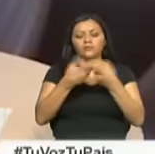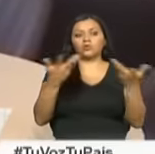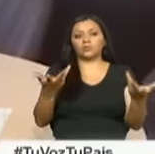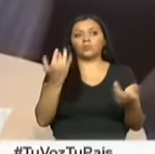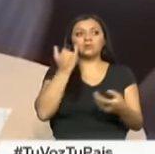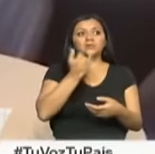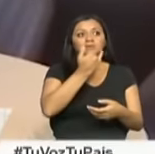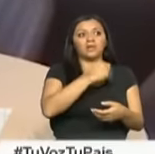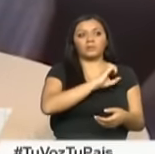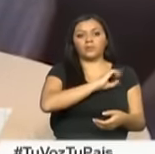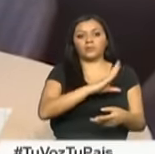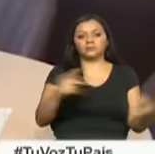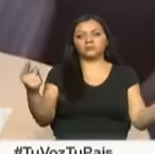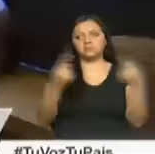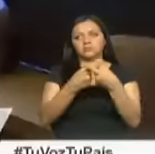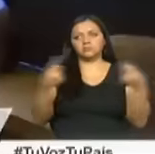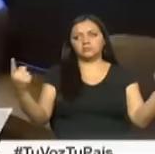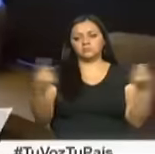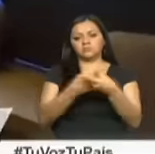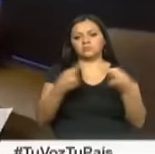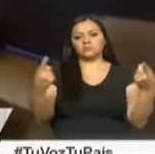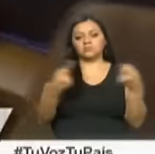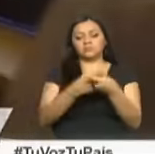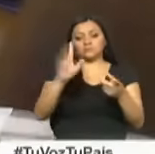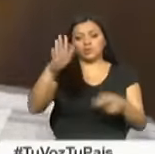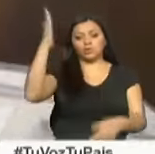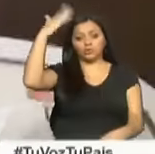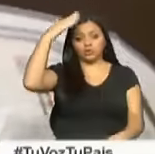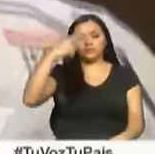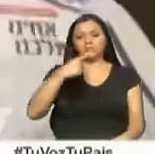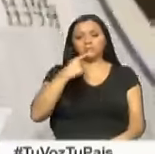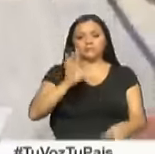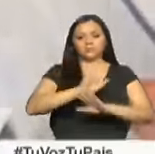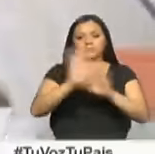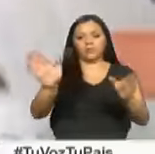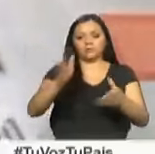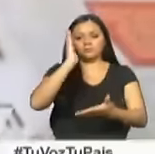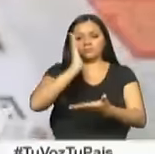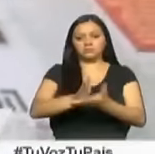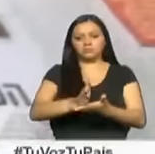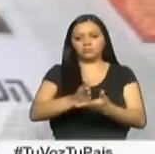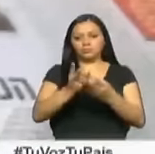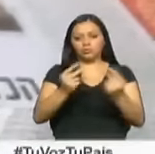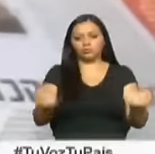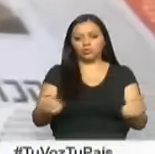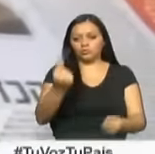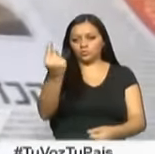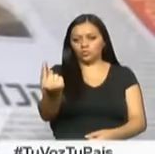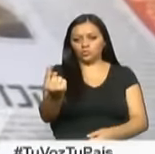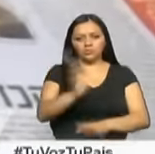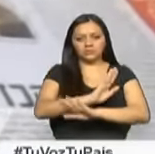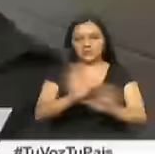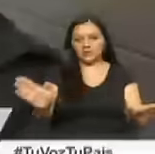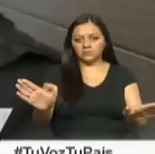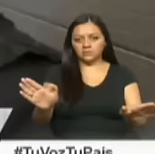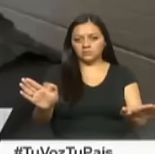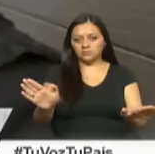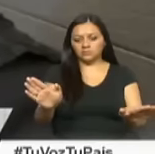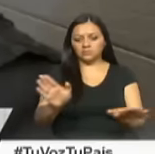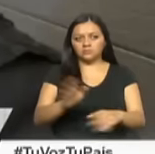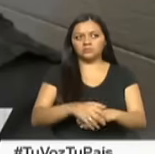y palestinos. Trump afirmó que también podría ser un solo estado, música para los oídos de la derecha